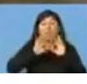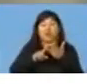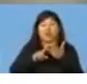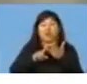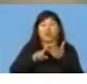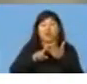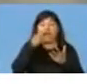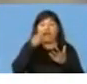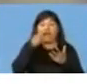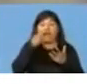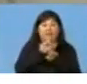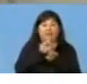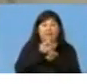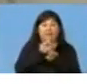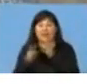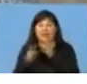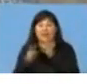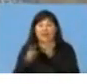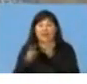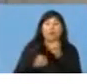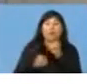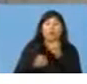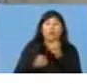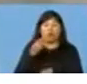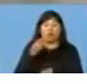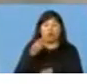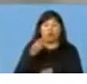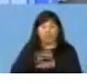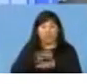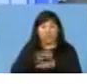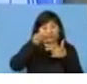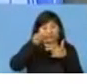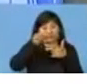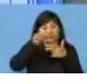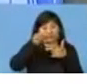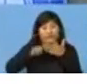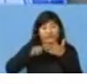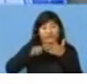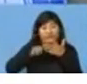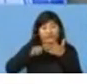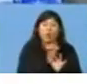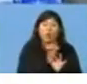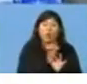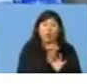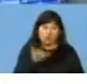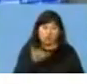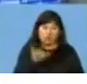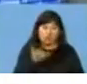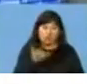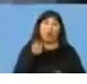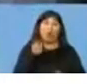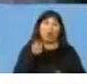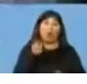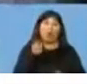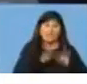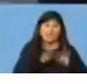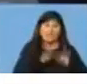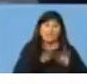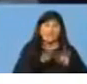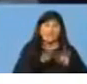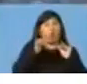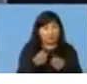En cada uno de estos objetivos tenemos programas específicos. En educación tenemos muchos programas de capacitación de jóvenes. Con